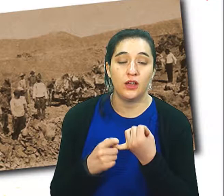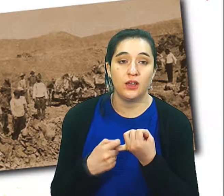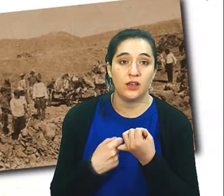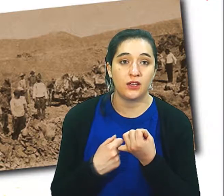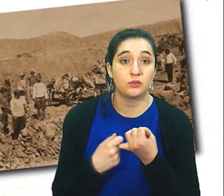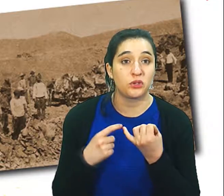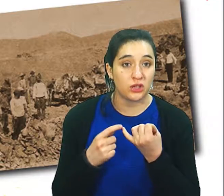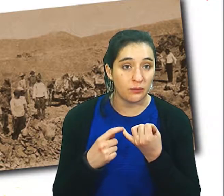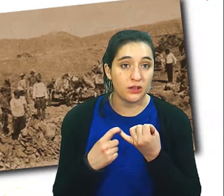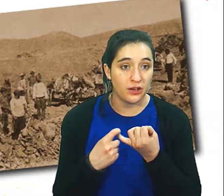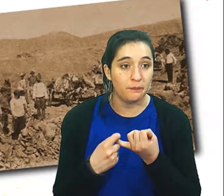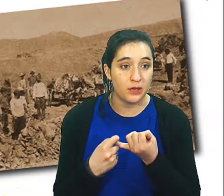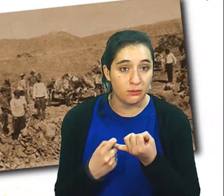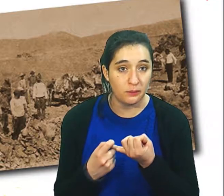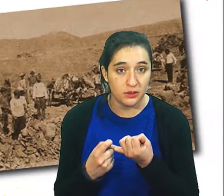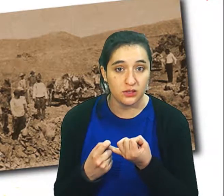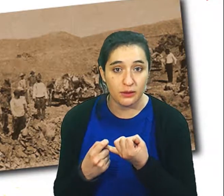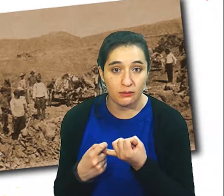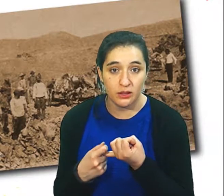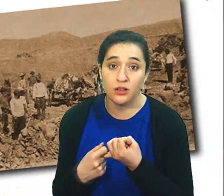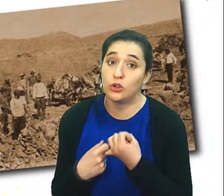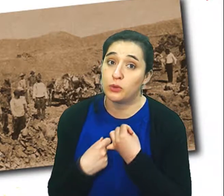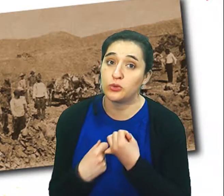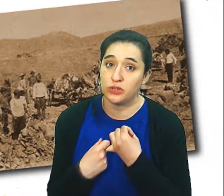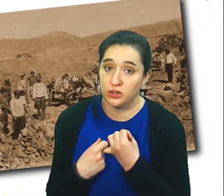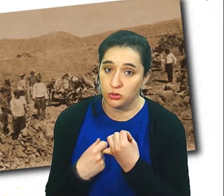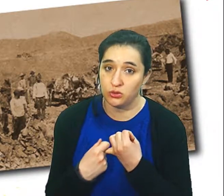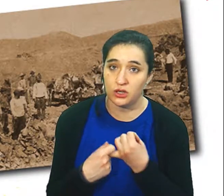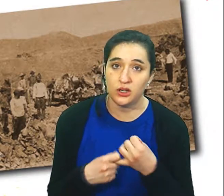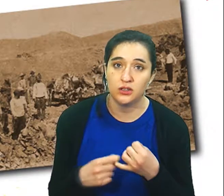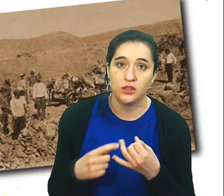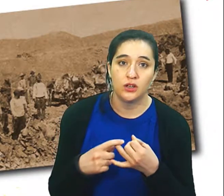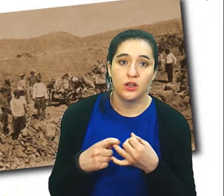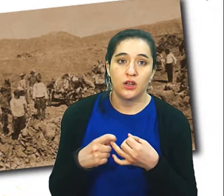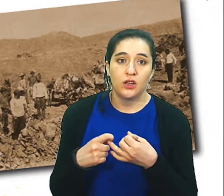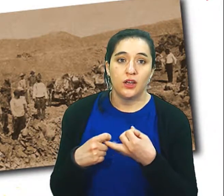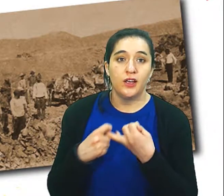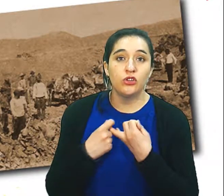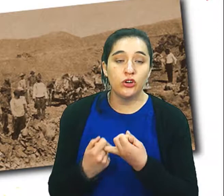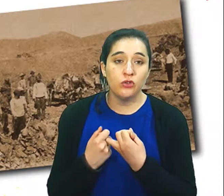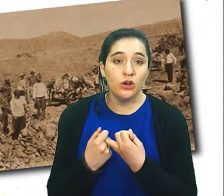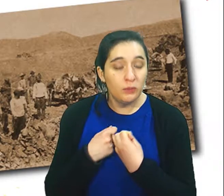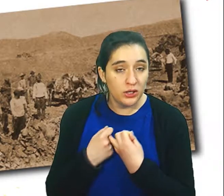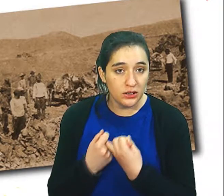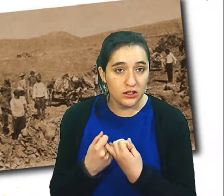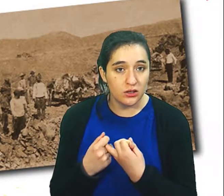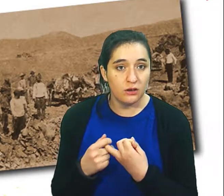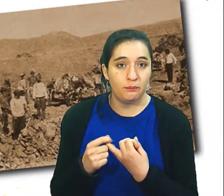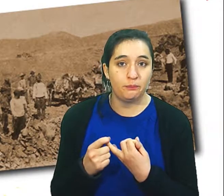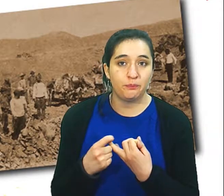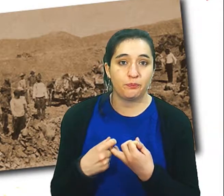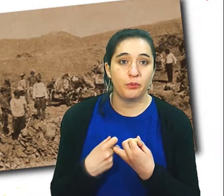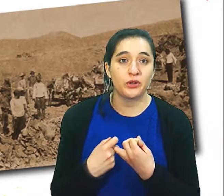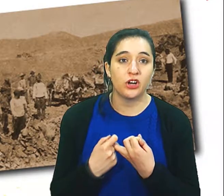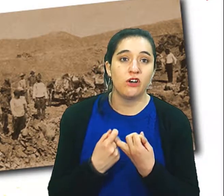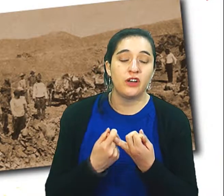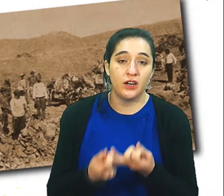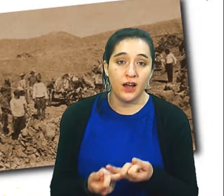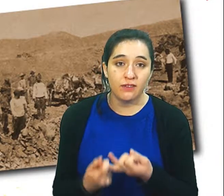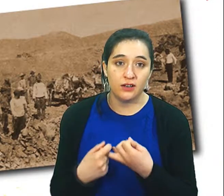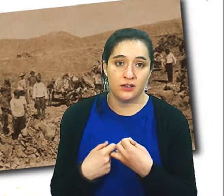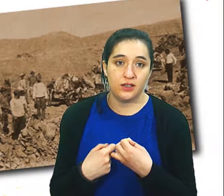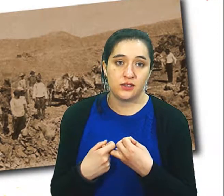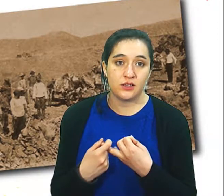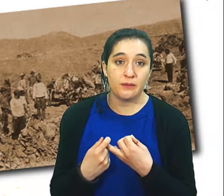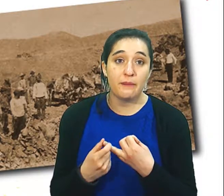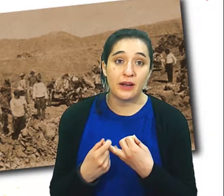de exportar materias primas principalmente y no producir industria. En torno a lo político, porque